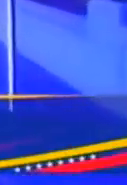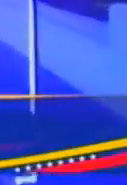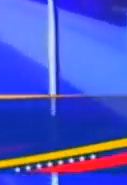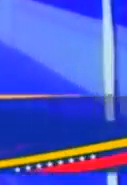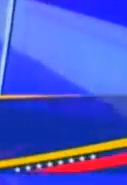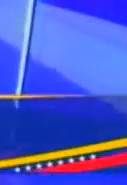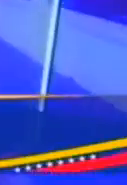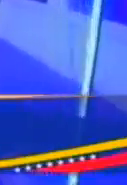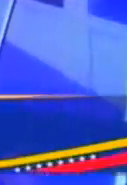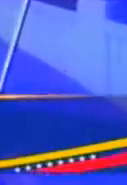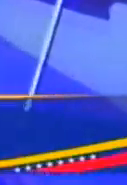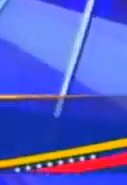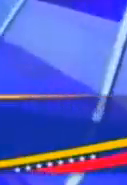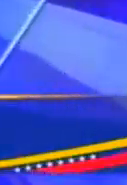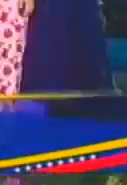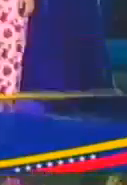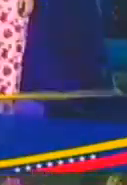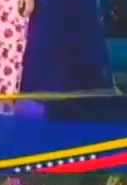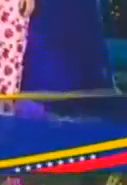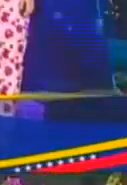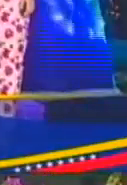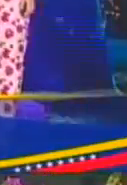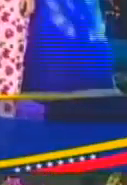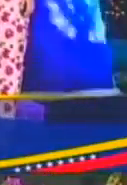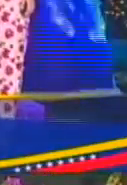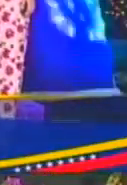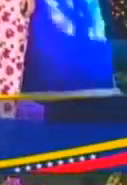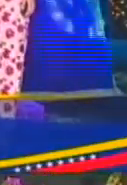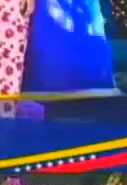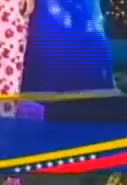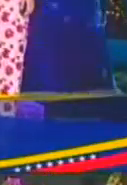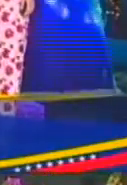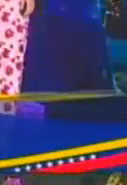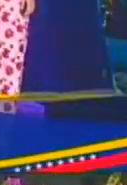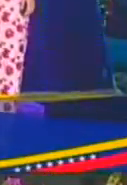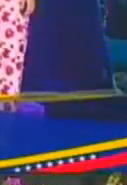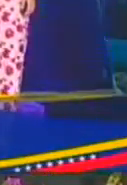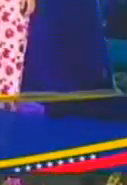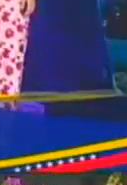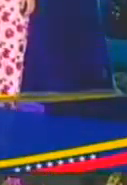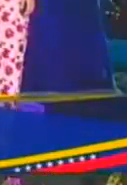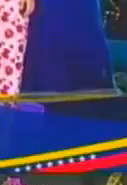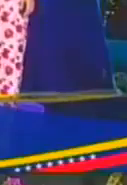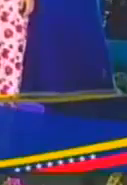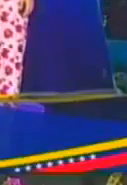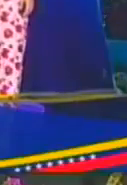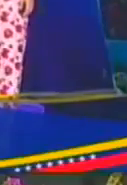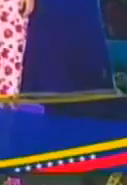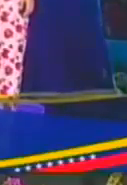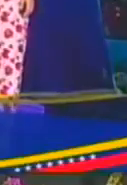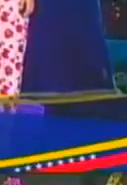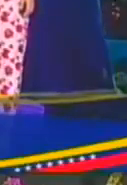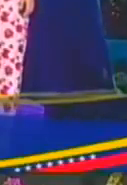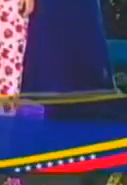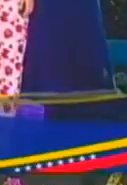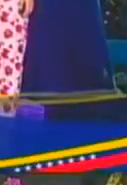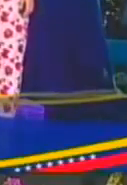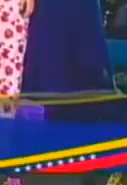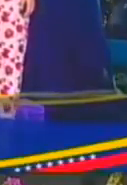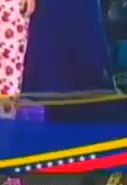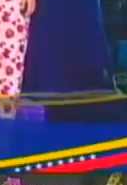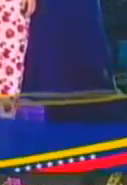este encendido maravilloso de la Plaza de la República. Aquí van a haber hoy actividades musicales junto al pueblo que